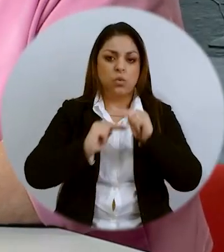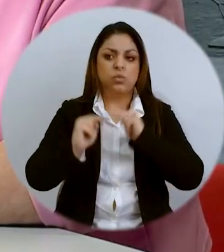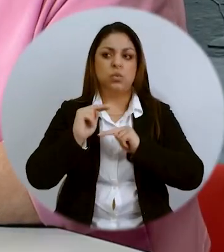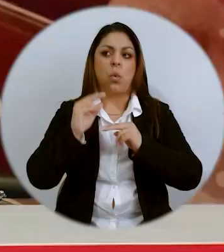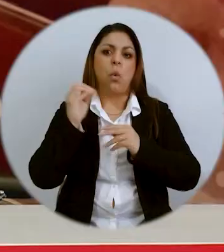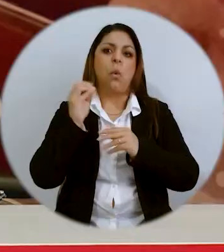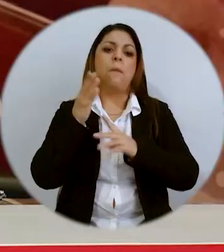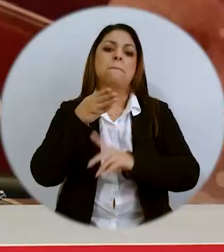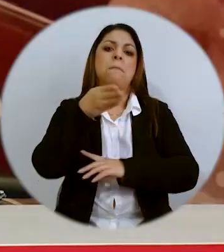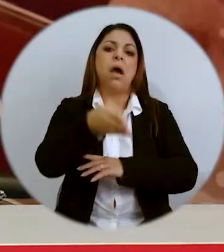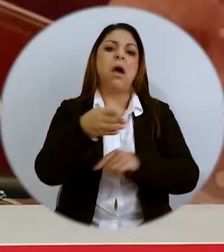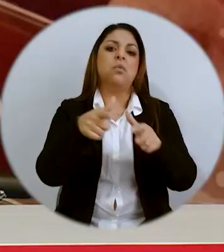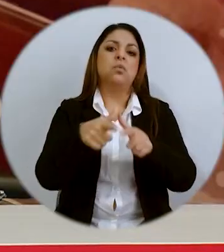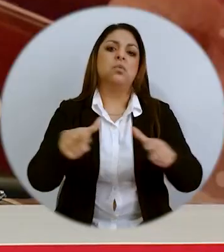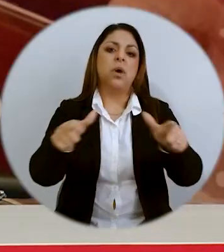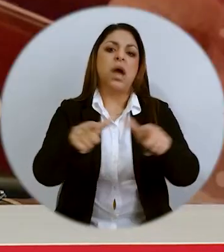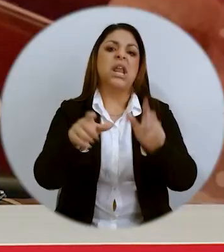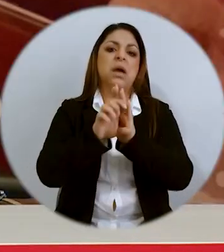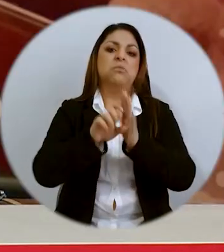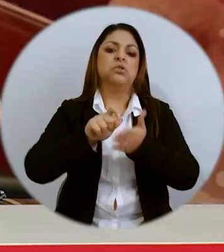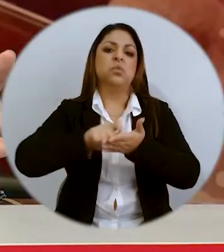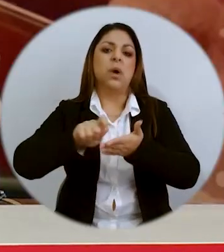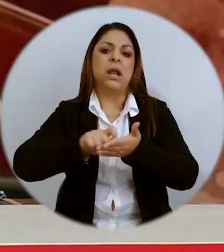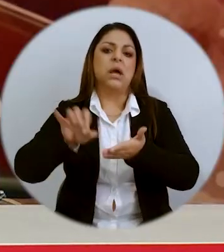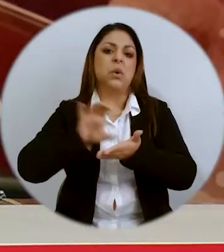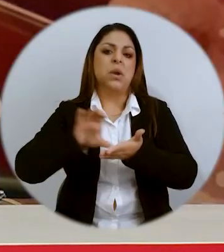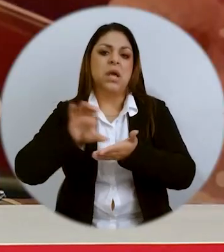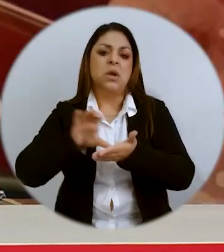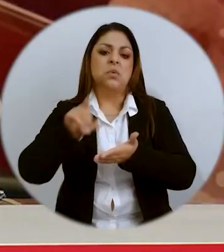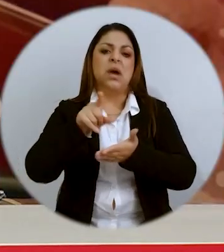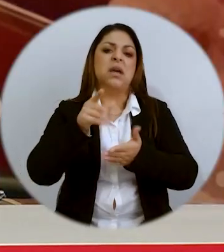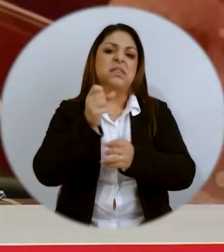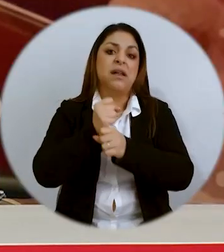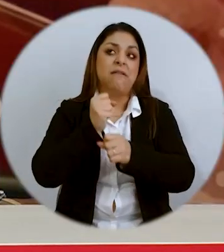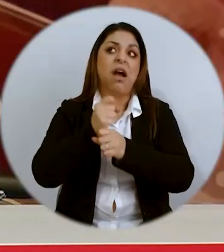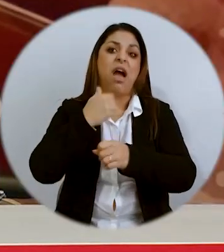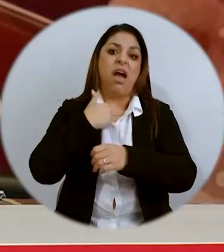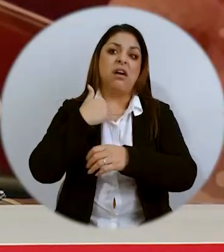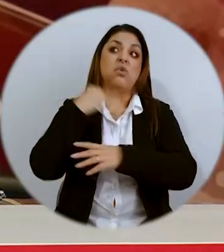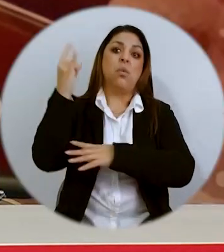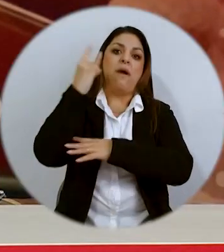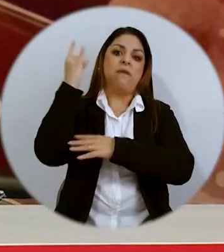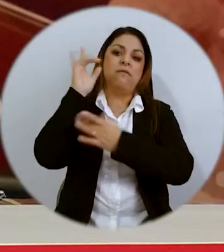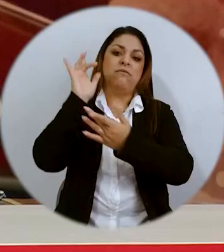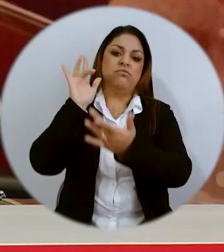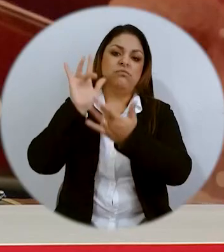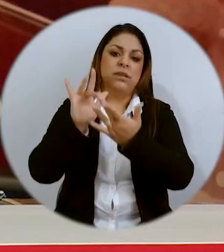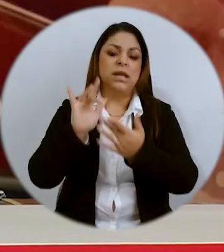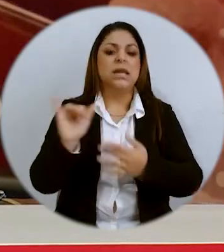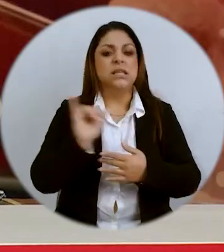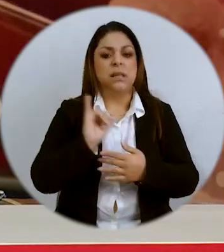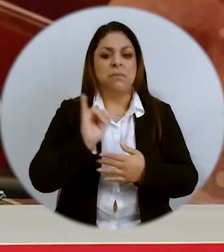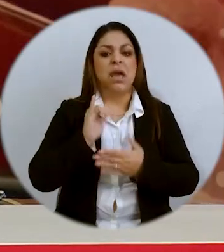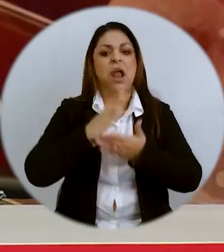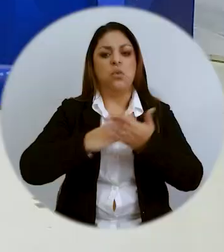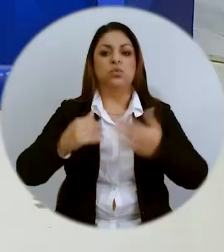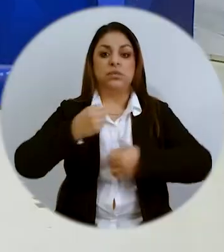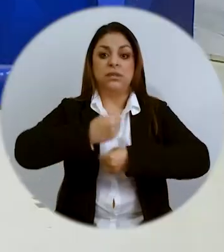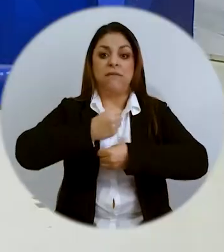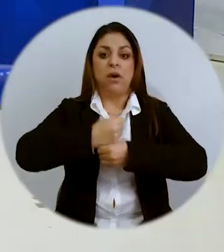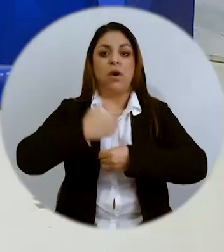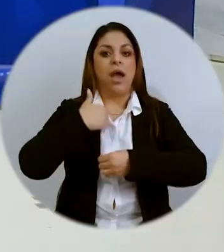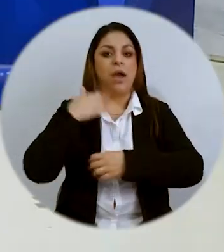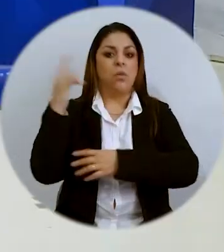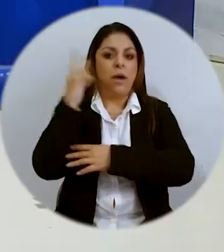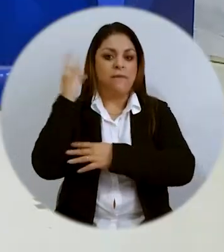ahí que pueden llegar, incluso en las escuelas, colegios, centros de estudio, de trabajo, y bueno, en las redes fijas de los trabajos.